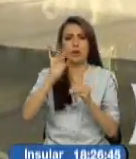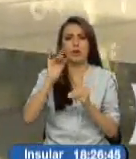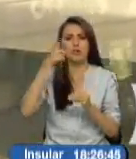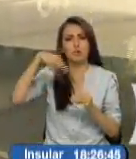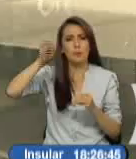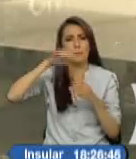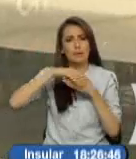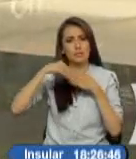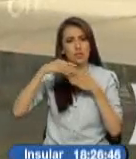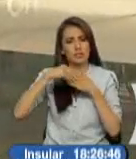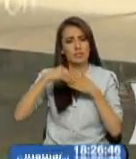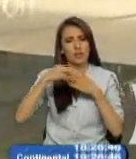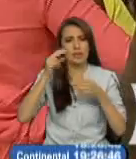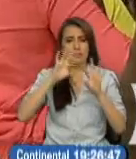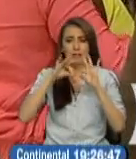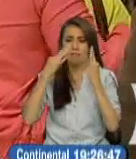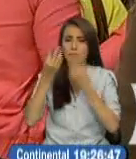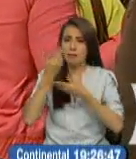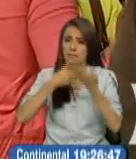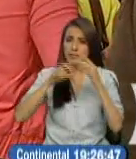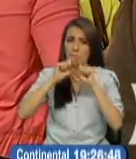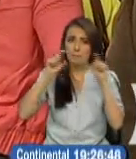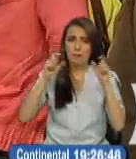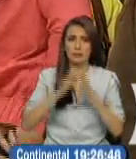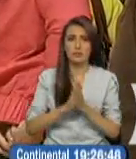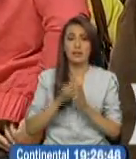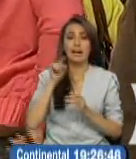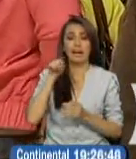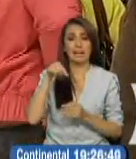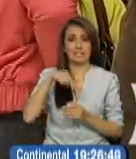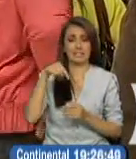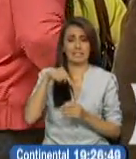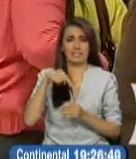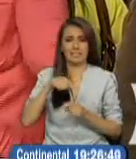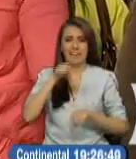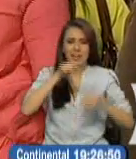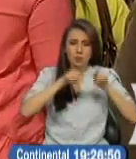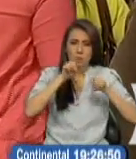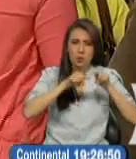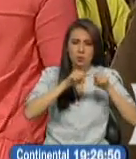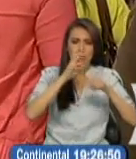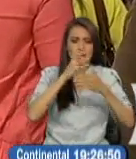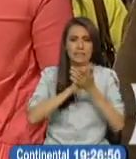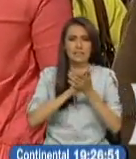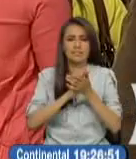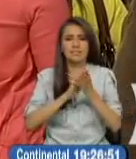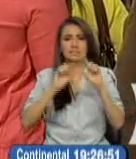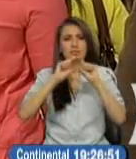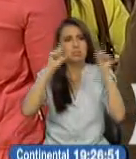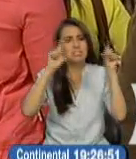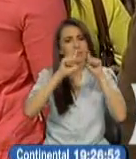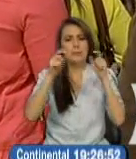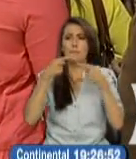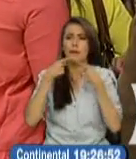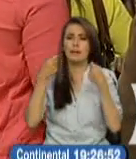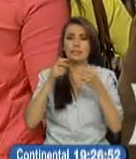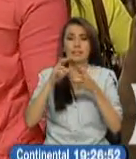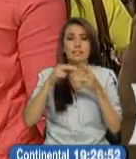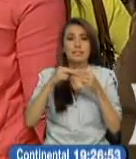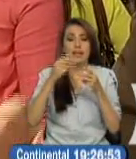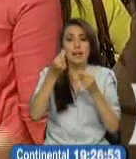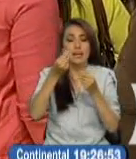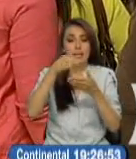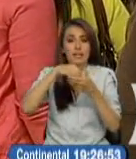a familias emprendedoras. Aquí lo que existían eran ciertos monopolios que estaban utilizando los recursos de los quiteños para